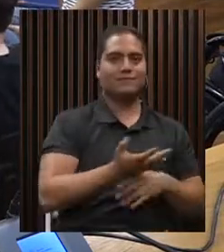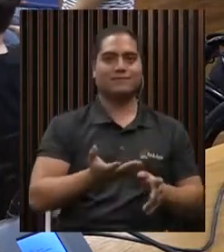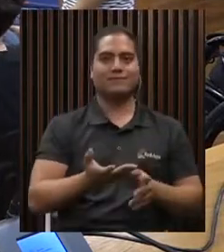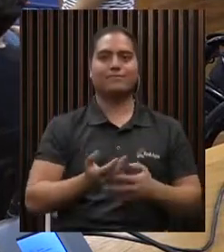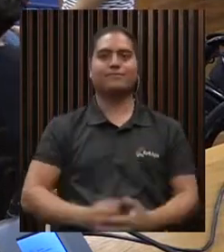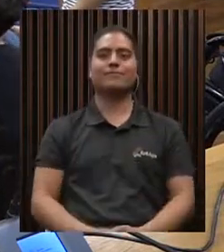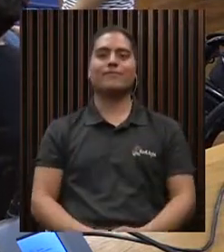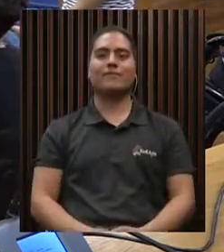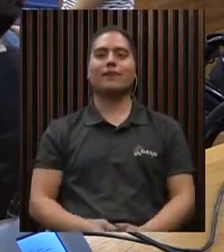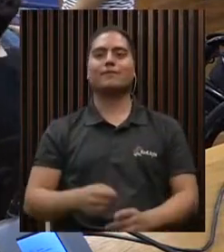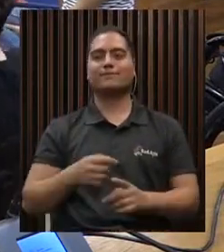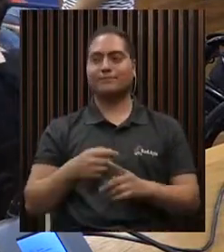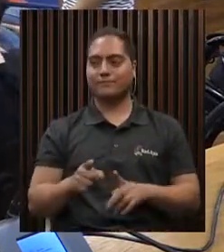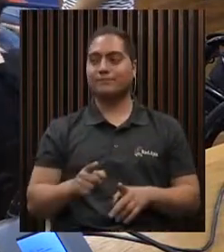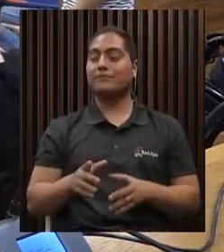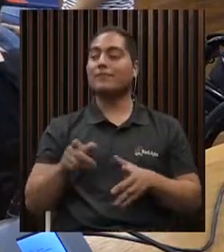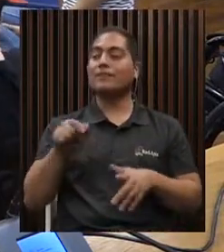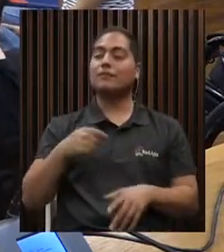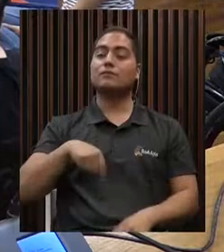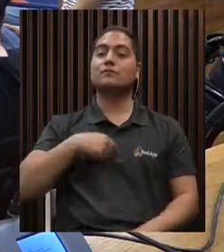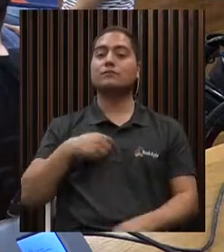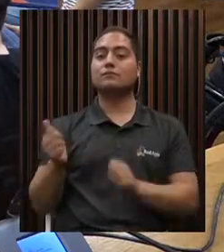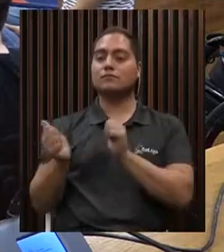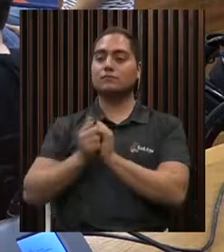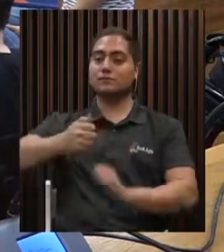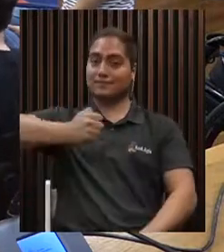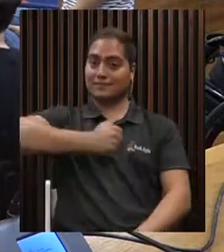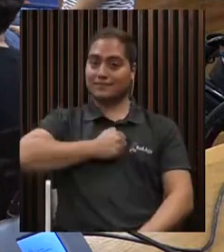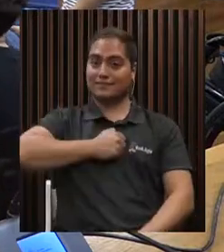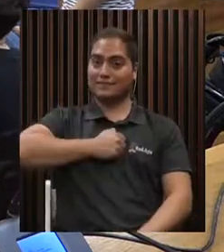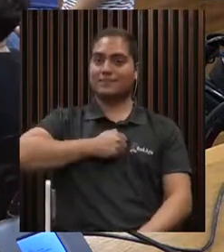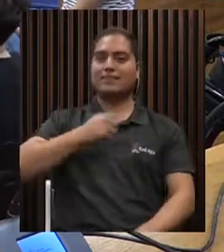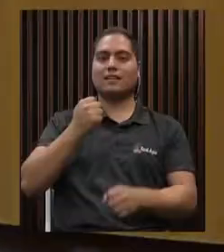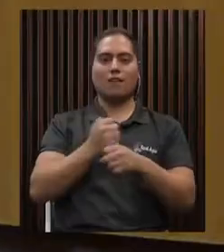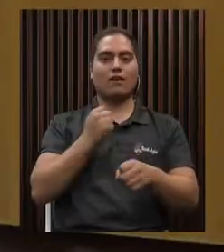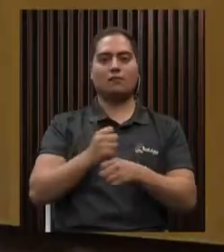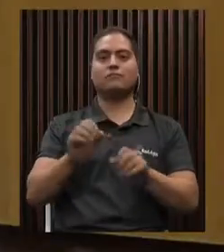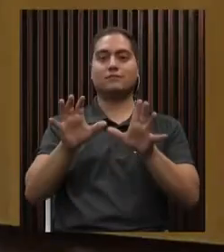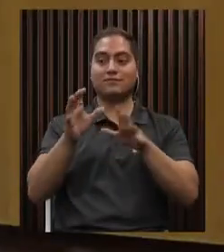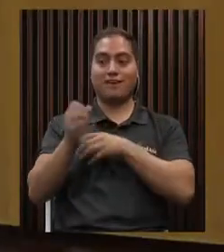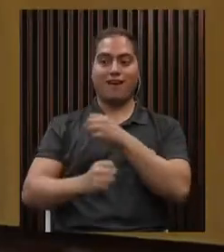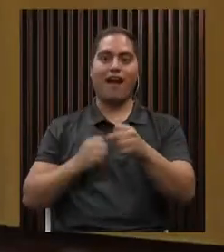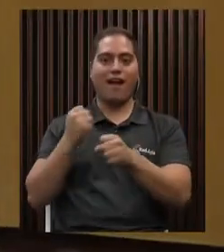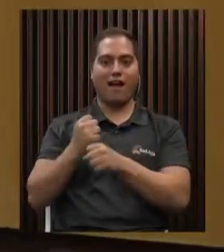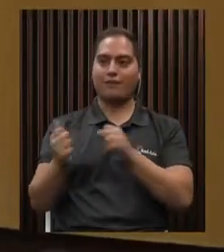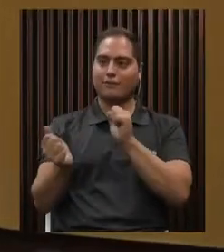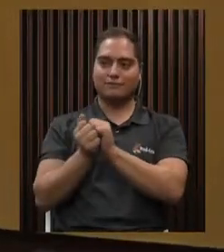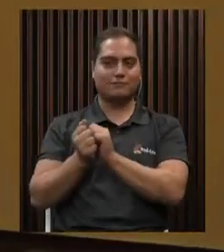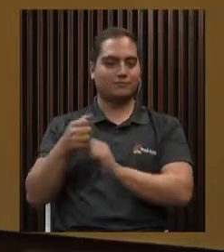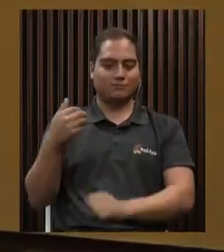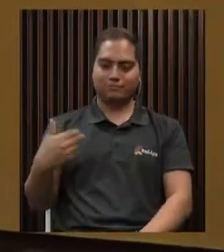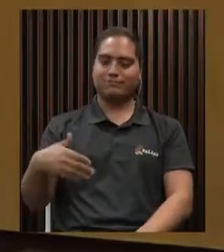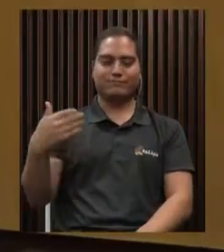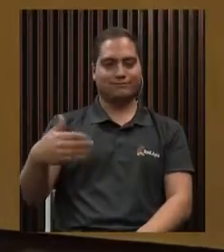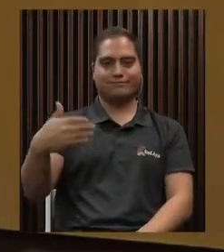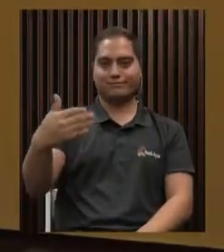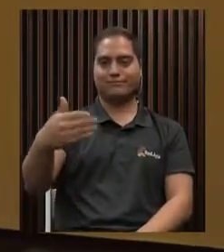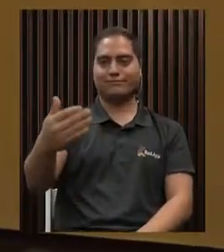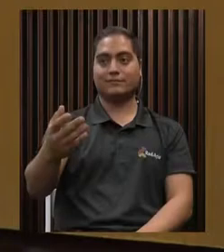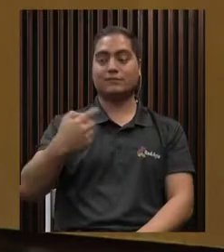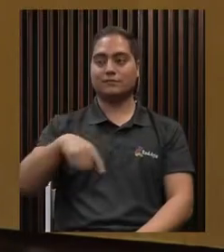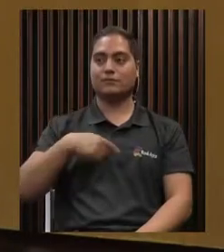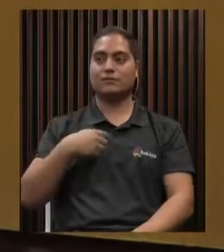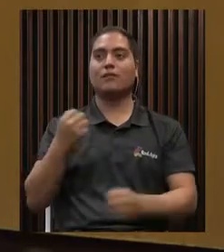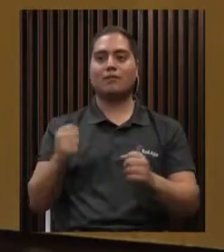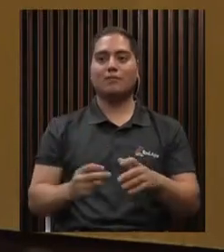Hemos trabajado con Jesse juntos en este Adventure Playground ya por 10 años, antes ya de establecer y de fundar Tourette Hero.